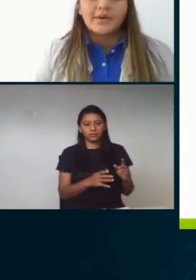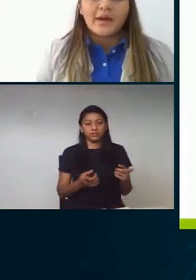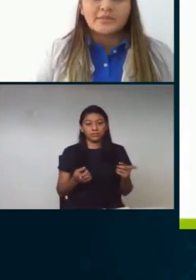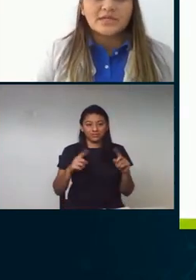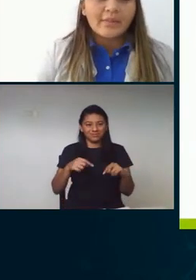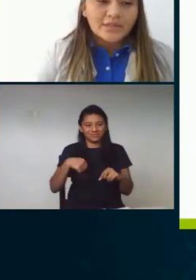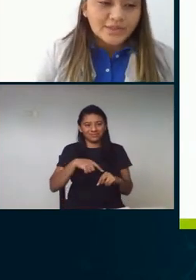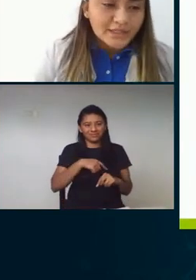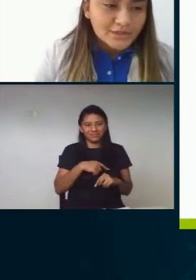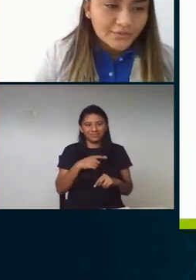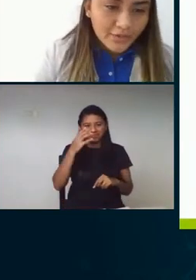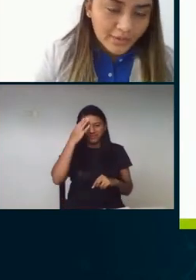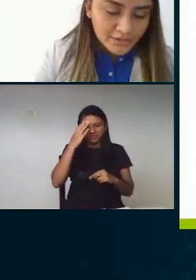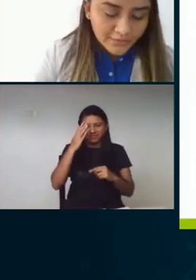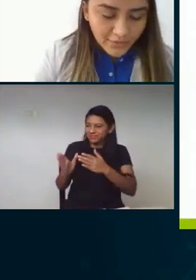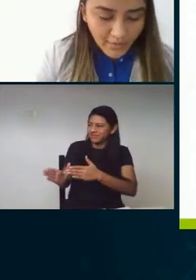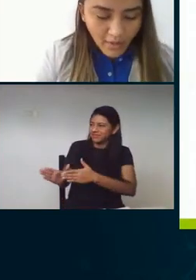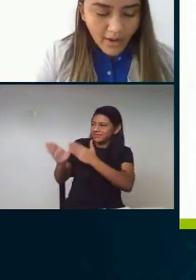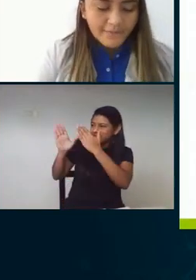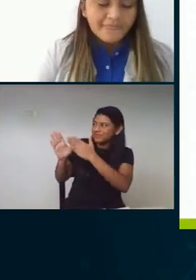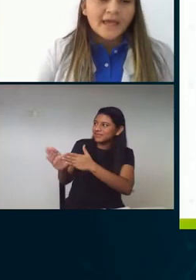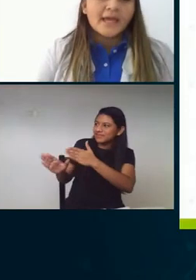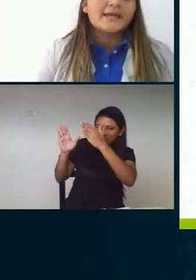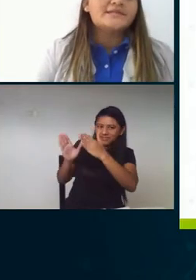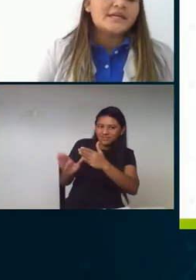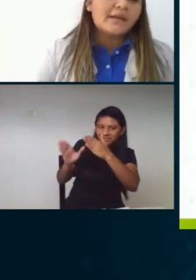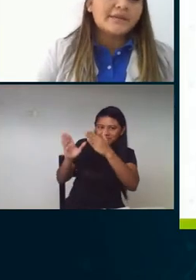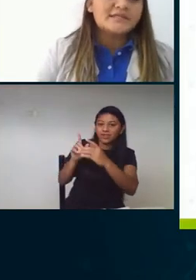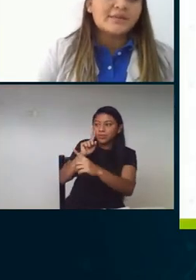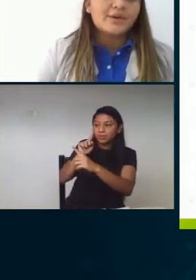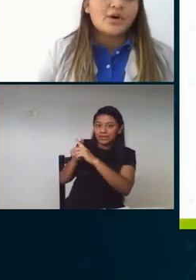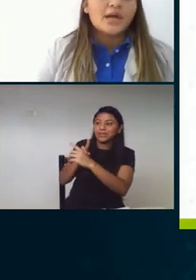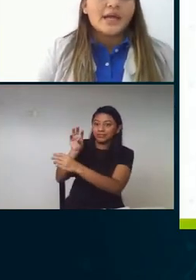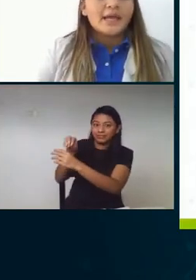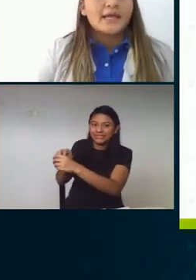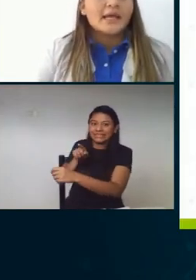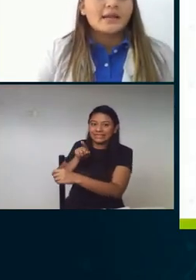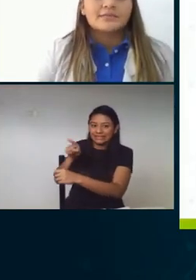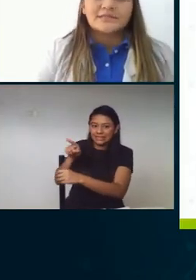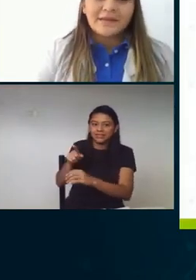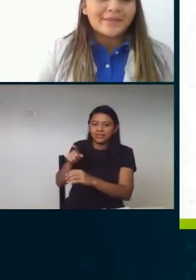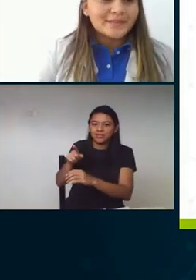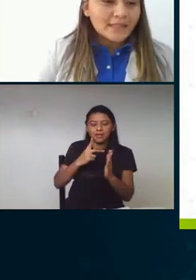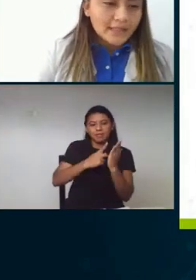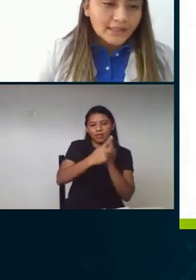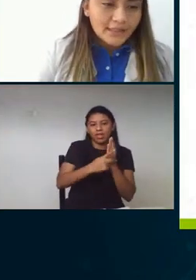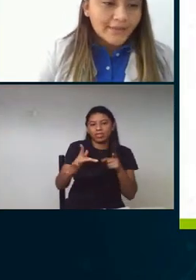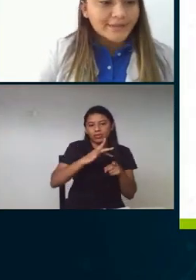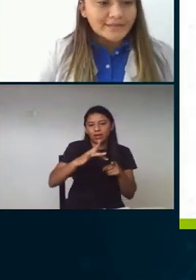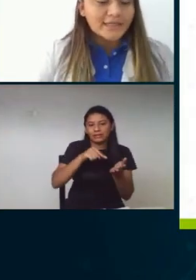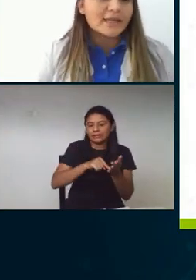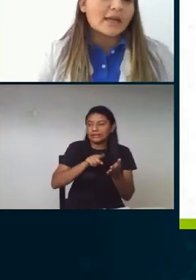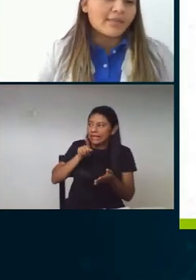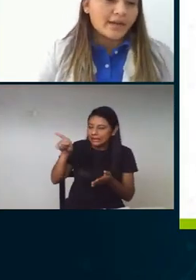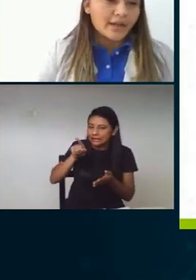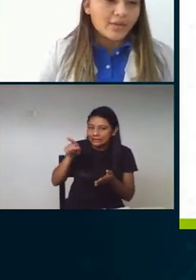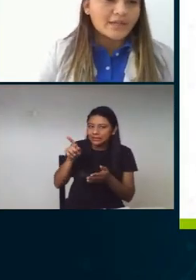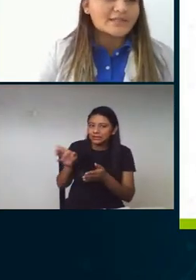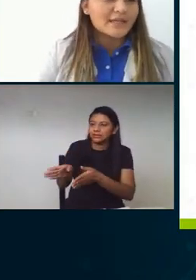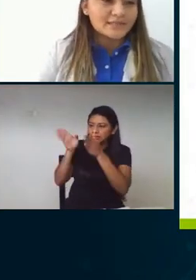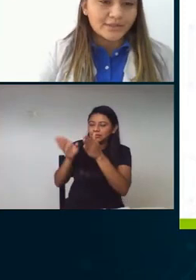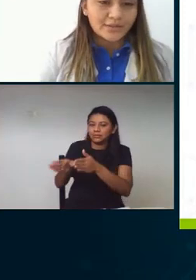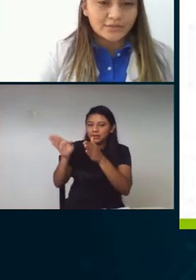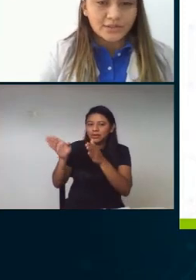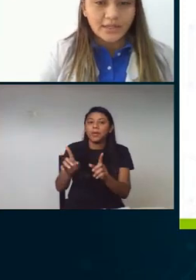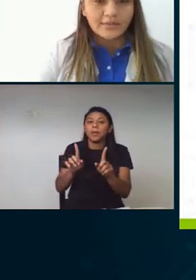edificios, pero veíamos que la mayoría de chuf, como nos informaba Jenny al principio, siempre deben de ser la manera